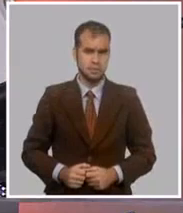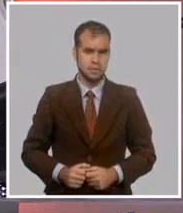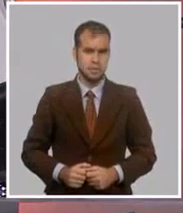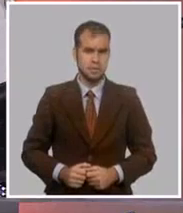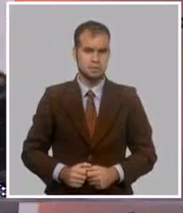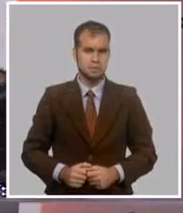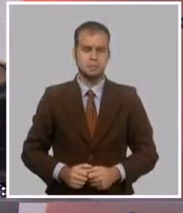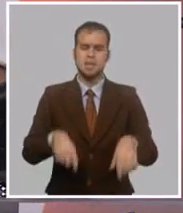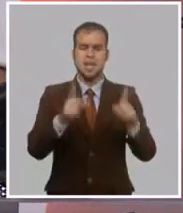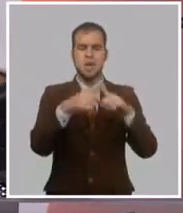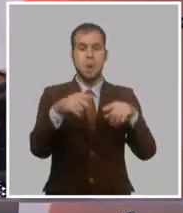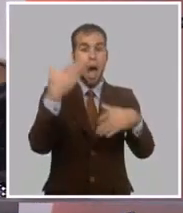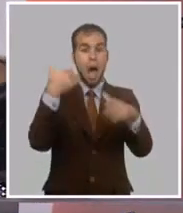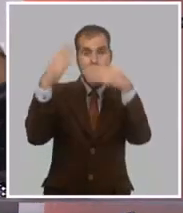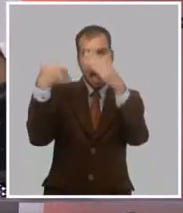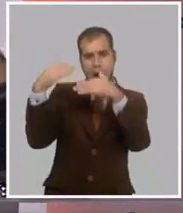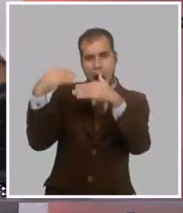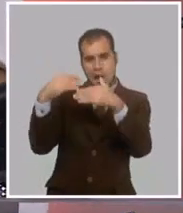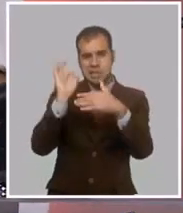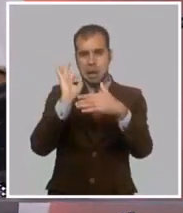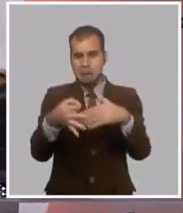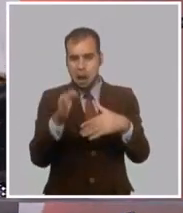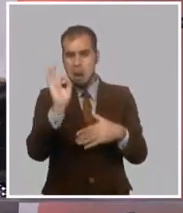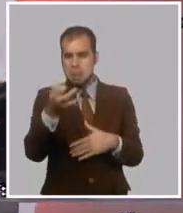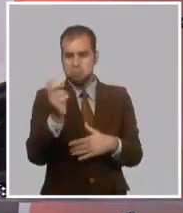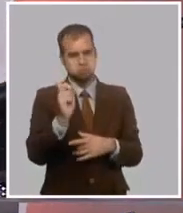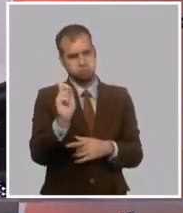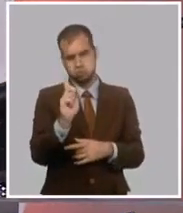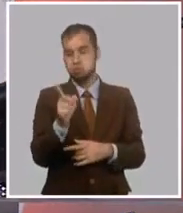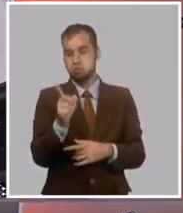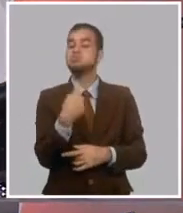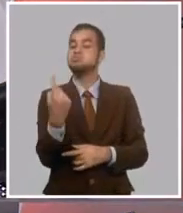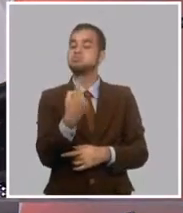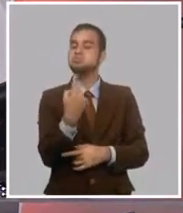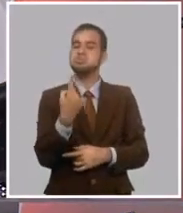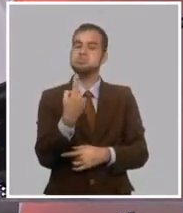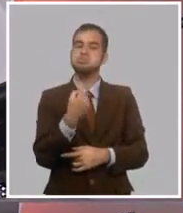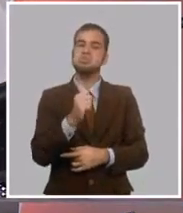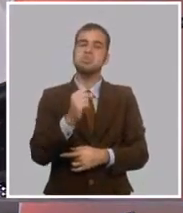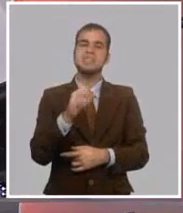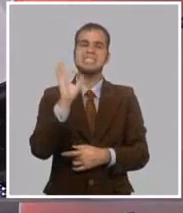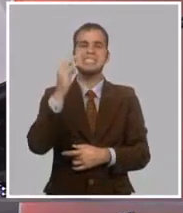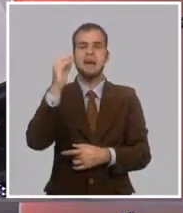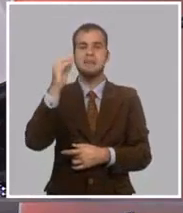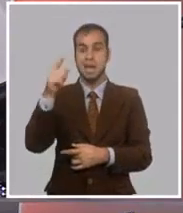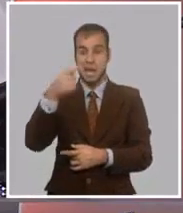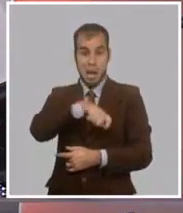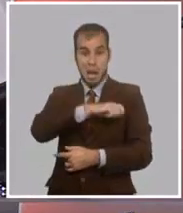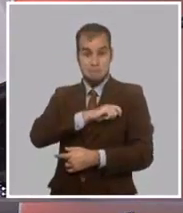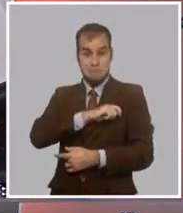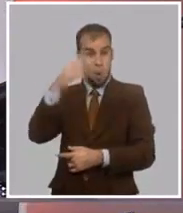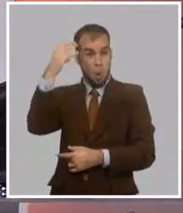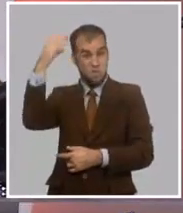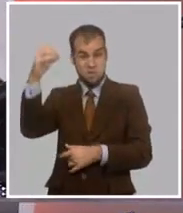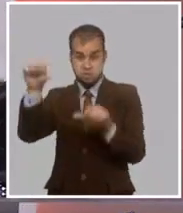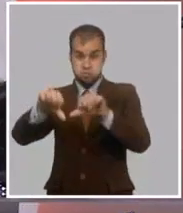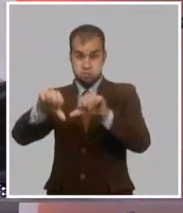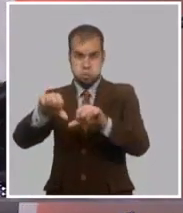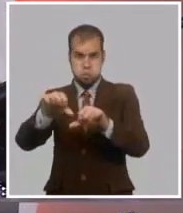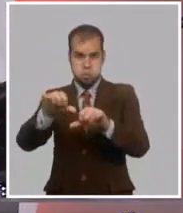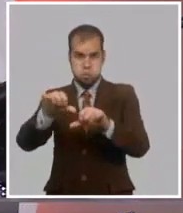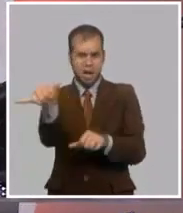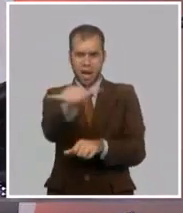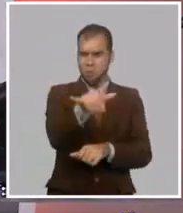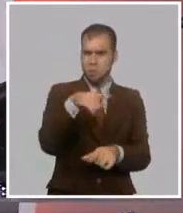anteriores, el espíritu autoritario y la composición burocrática de la colonia. Sí, está contra